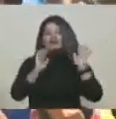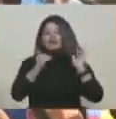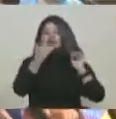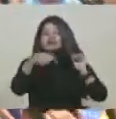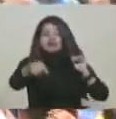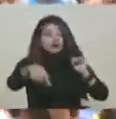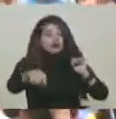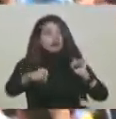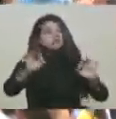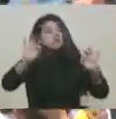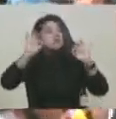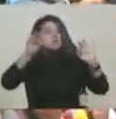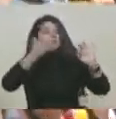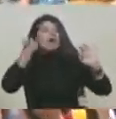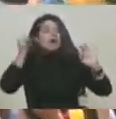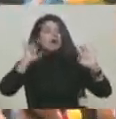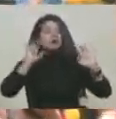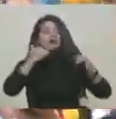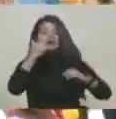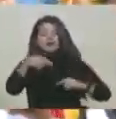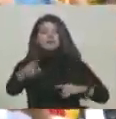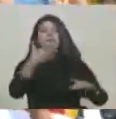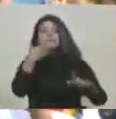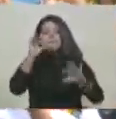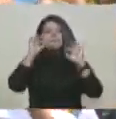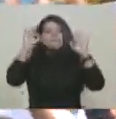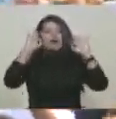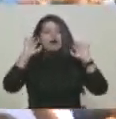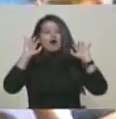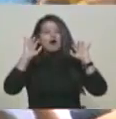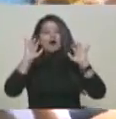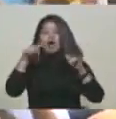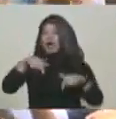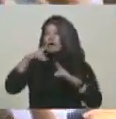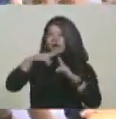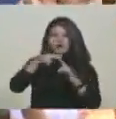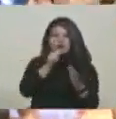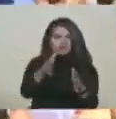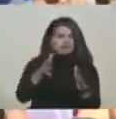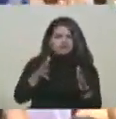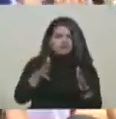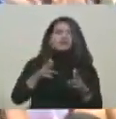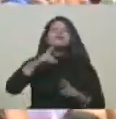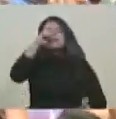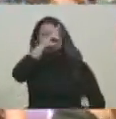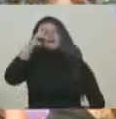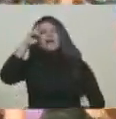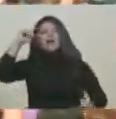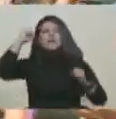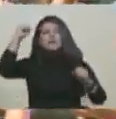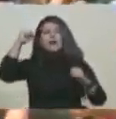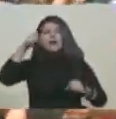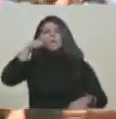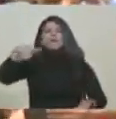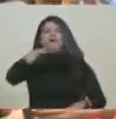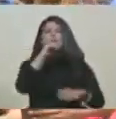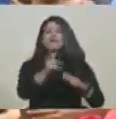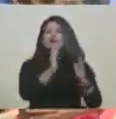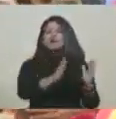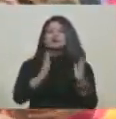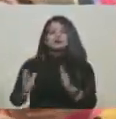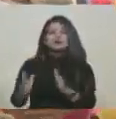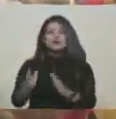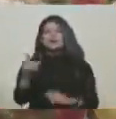viene, lo que viene, en Táchira gana. Pueblo organizado, no